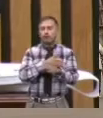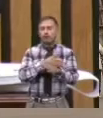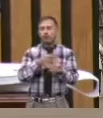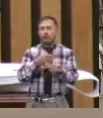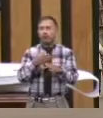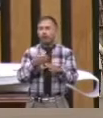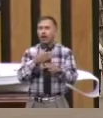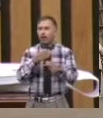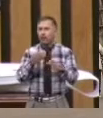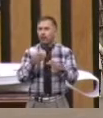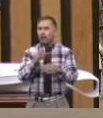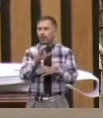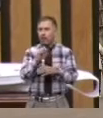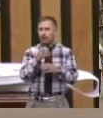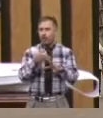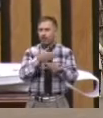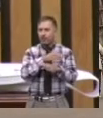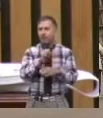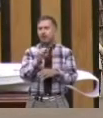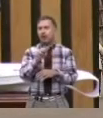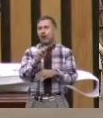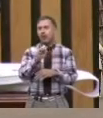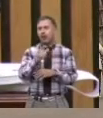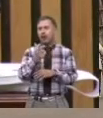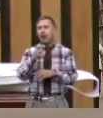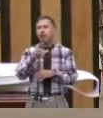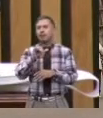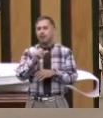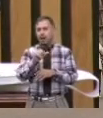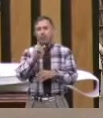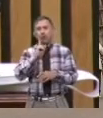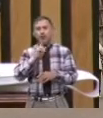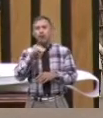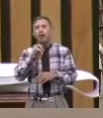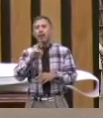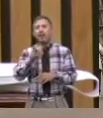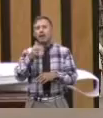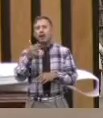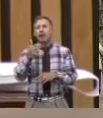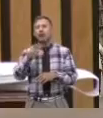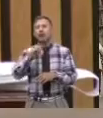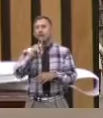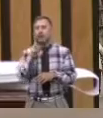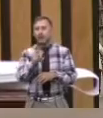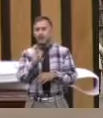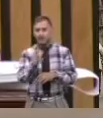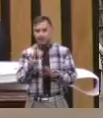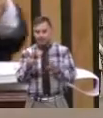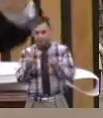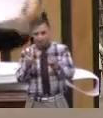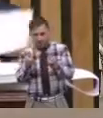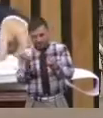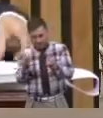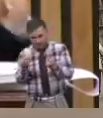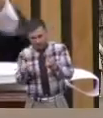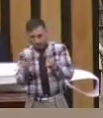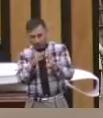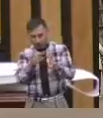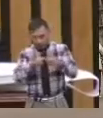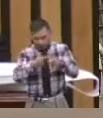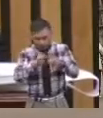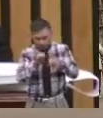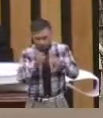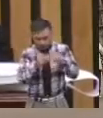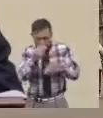que anteriormente se discutió de Samuel García y Mariana Rodríguez justamente en este caso. Es cuanto,